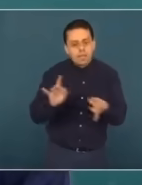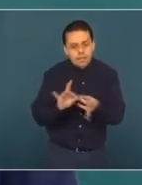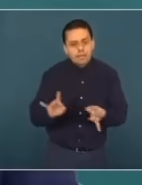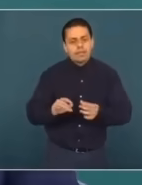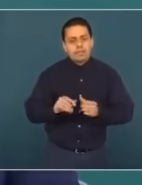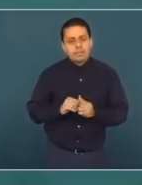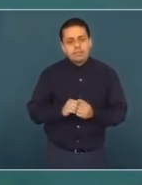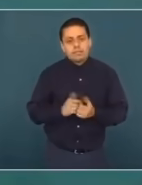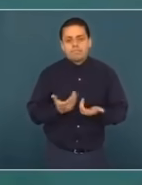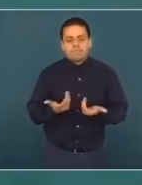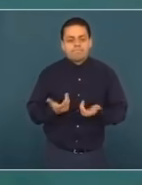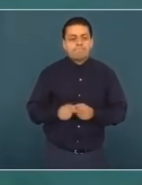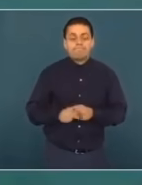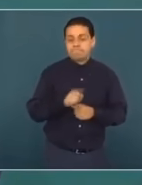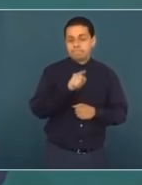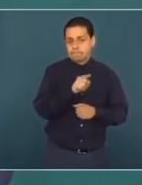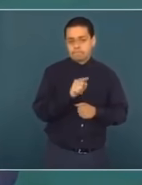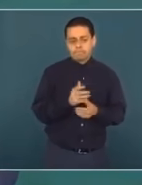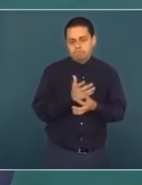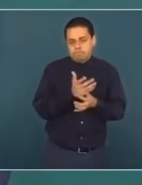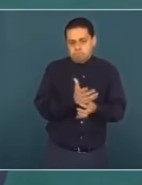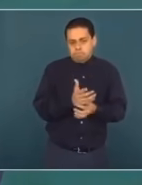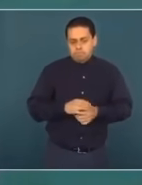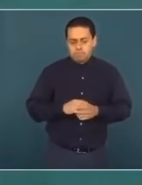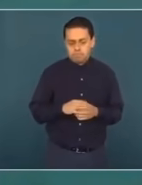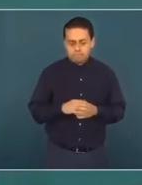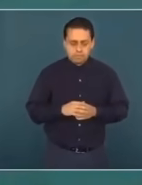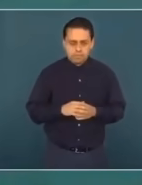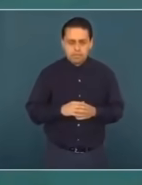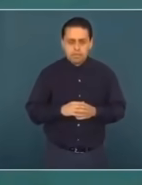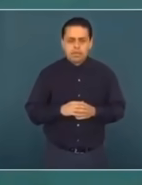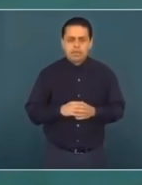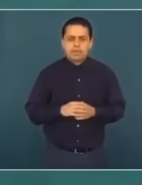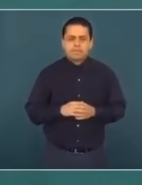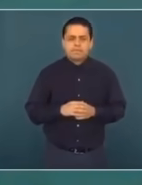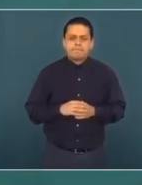que presuntamente